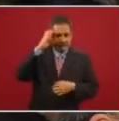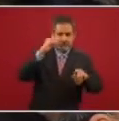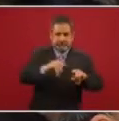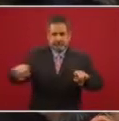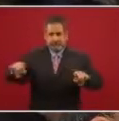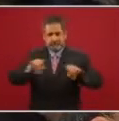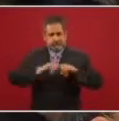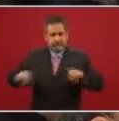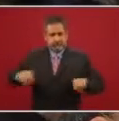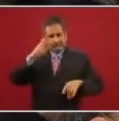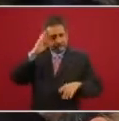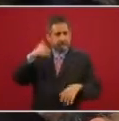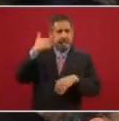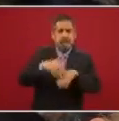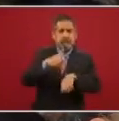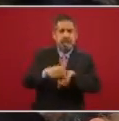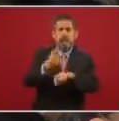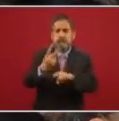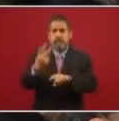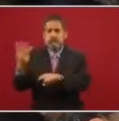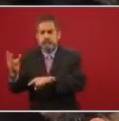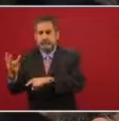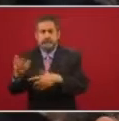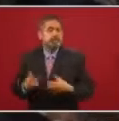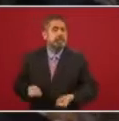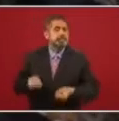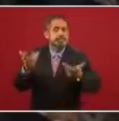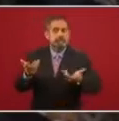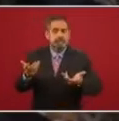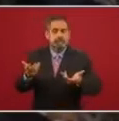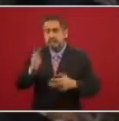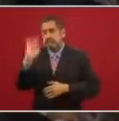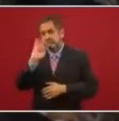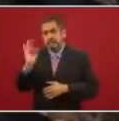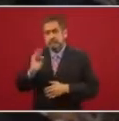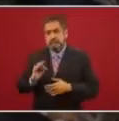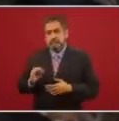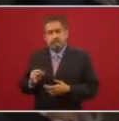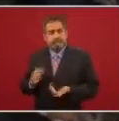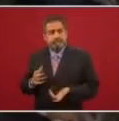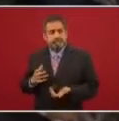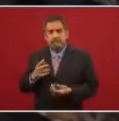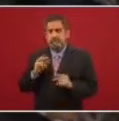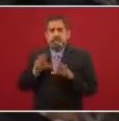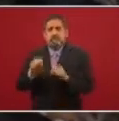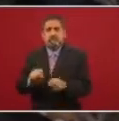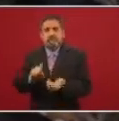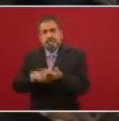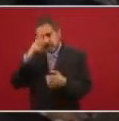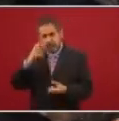la fase 2 y 3 y cuántos casos podrían rebasar la capacidad que hoy tenemos